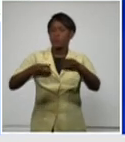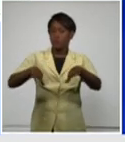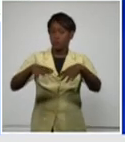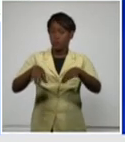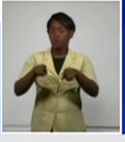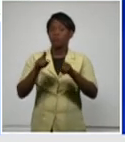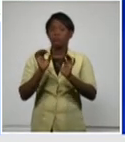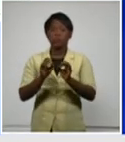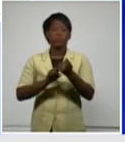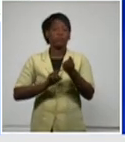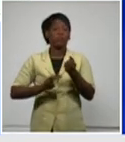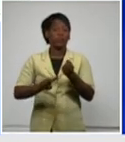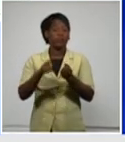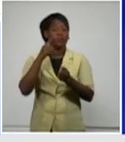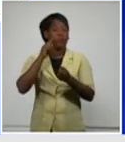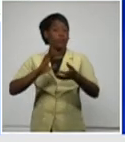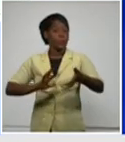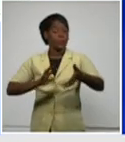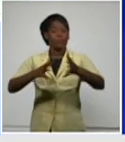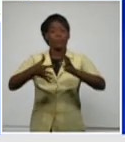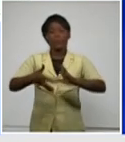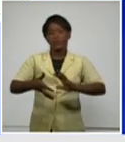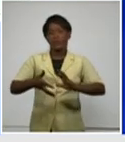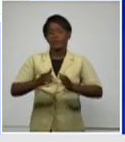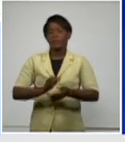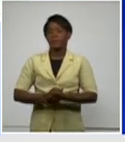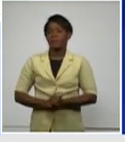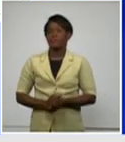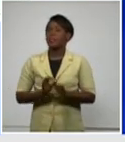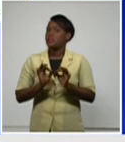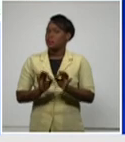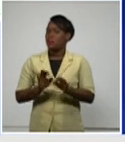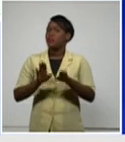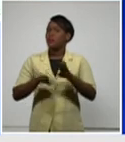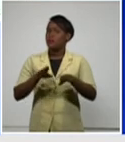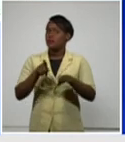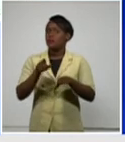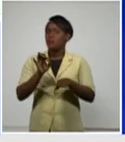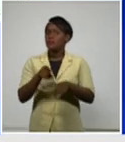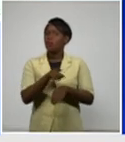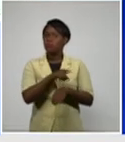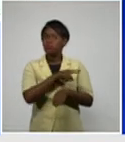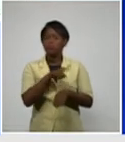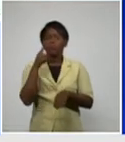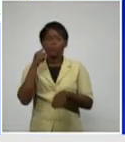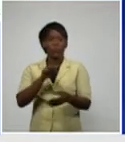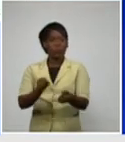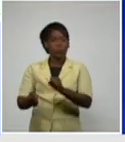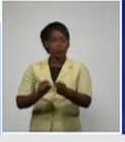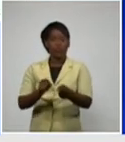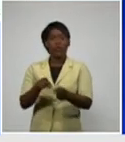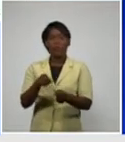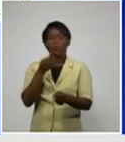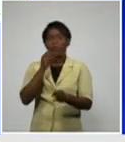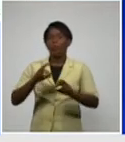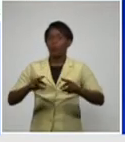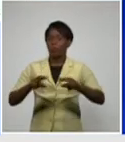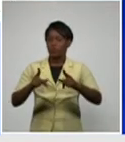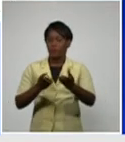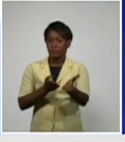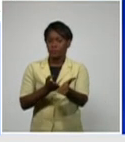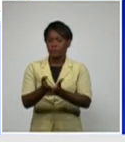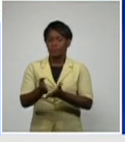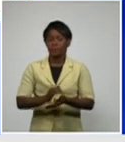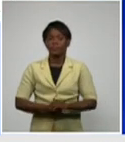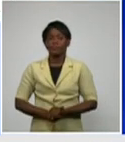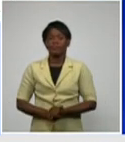esta provincia, que indiscutiblemente, igual que lo ha hecho en otros momentos, pues lo va a resolver. Mayabeque, que es